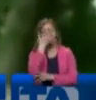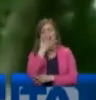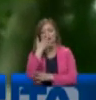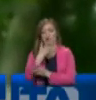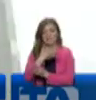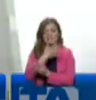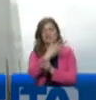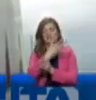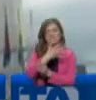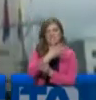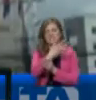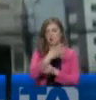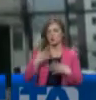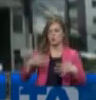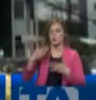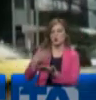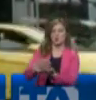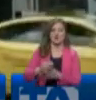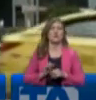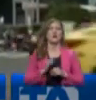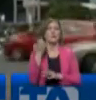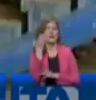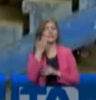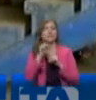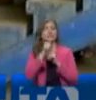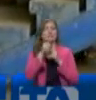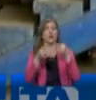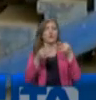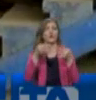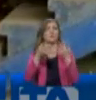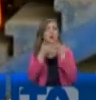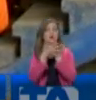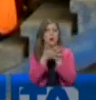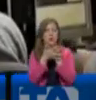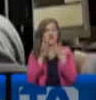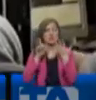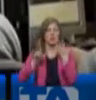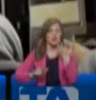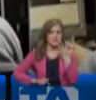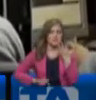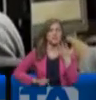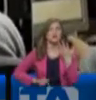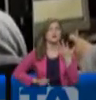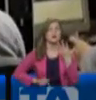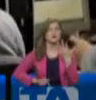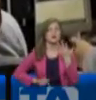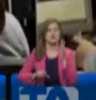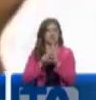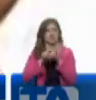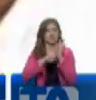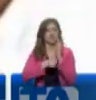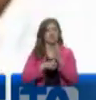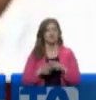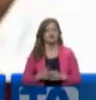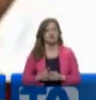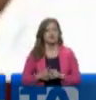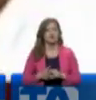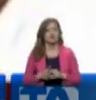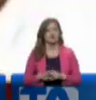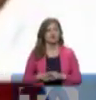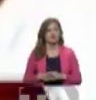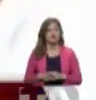de Esmeraldas hasta emergencia en el sistema judicial, penitenciario, de salud e incluso en el registro civil. En estos